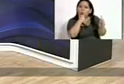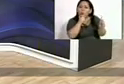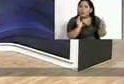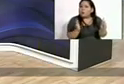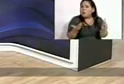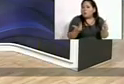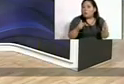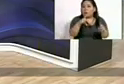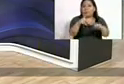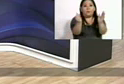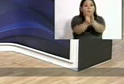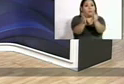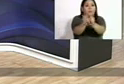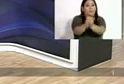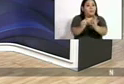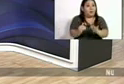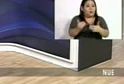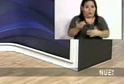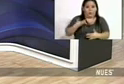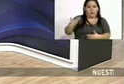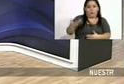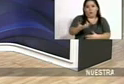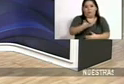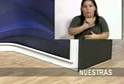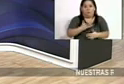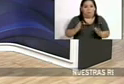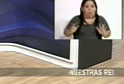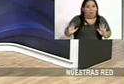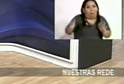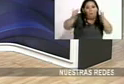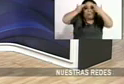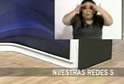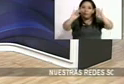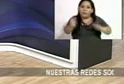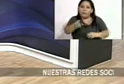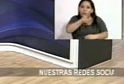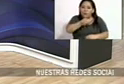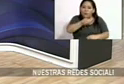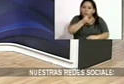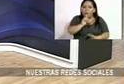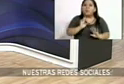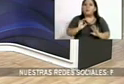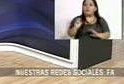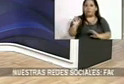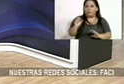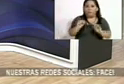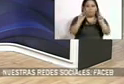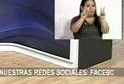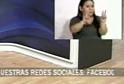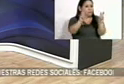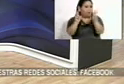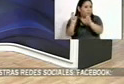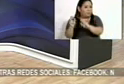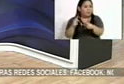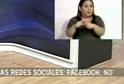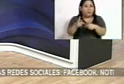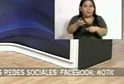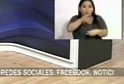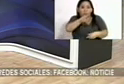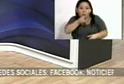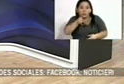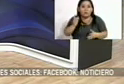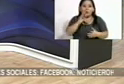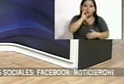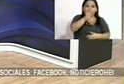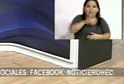un problema que hasta ahora para muchos de nosotros pues era desconocido. Hay diferentes situaciones que están surgiendo, mucha información que se